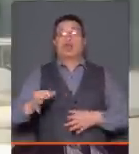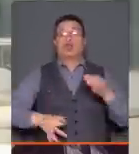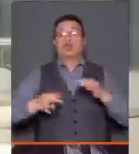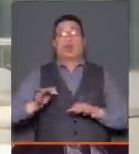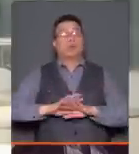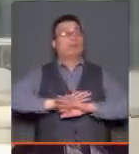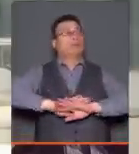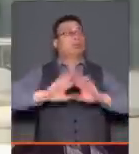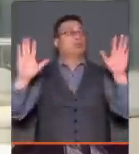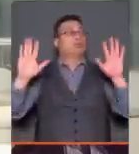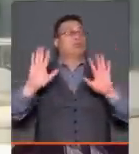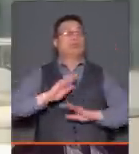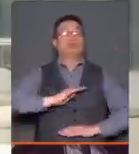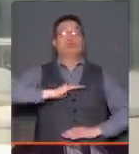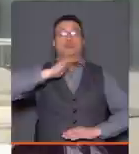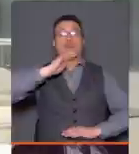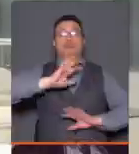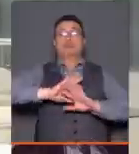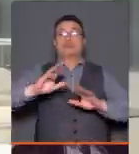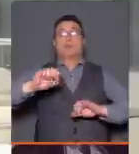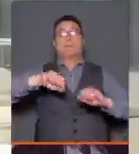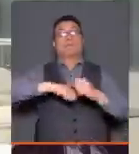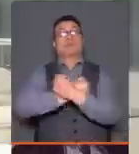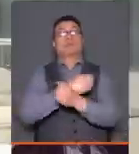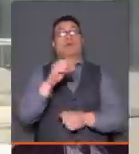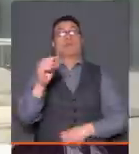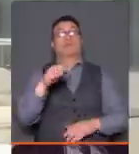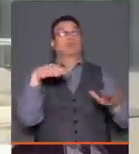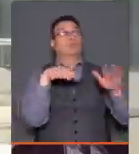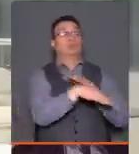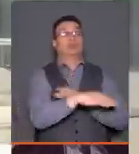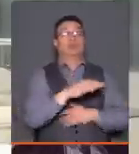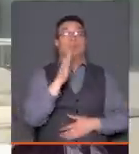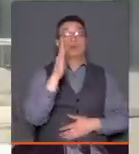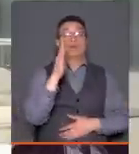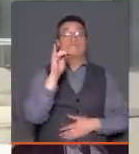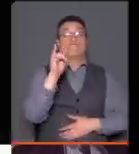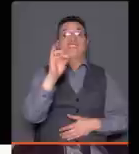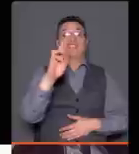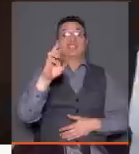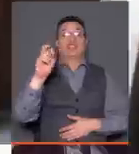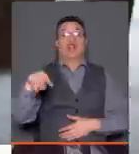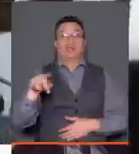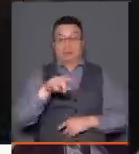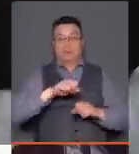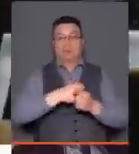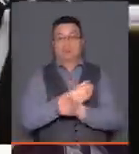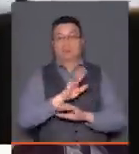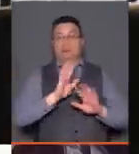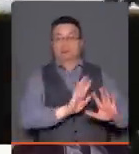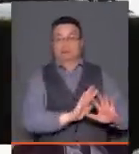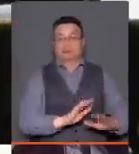para el tribunal para decretar la prisión preventiva de Byron flores y mantenerla esta en el tiempo